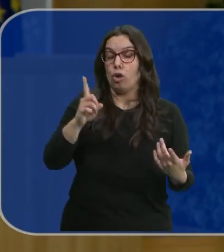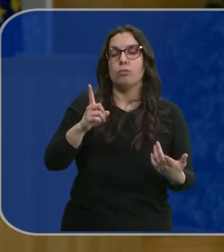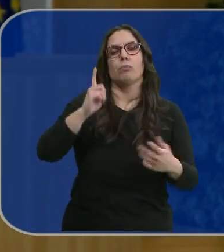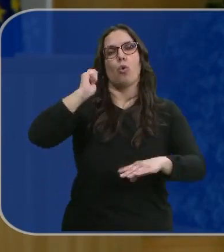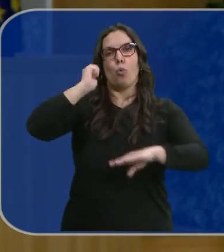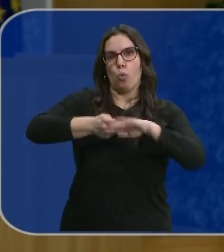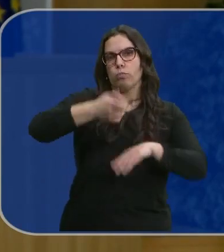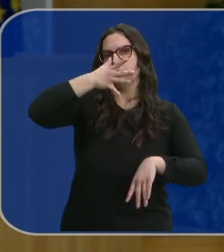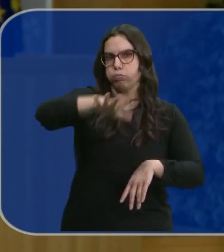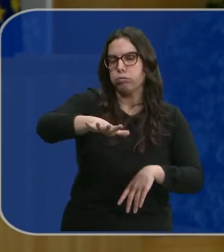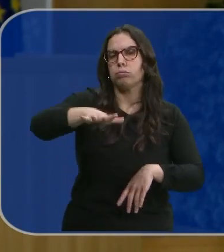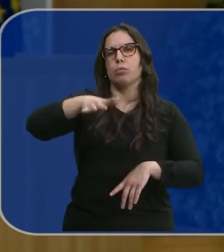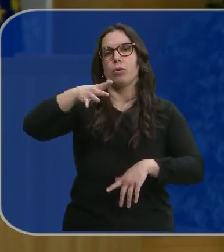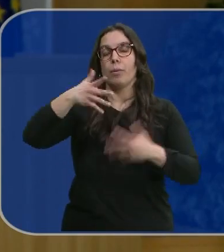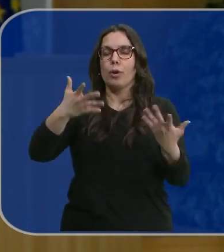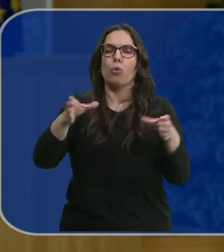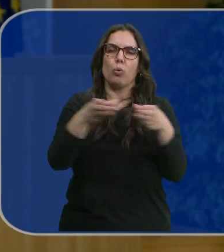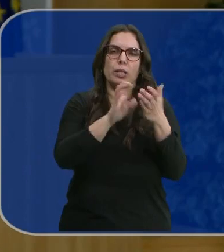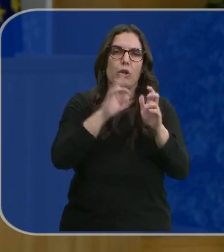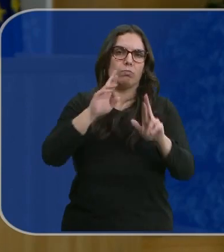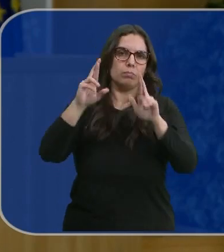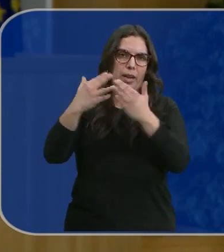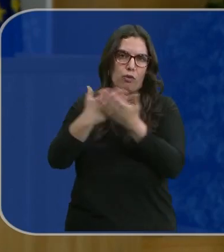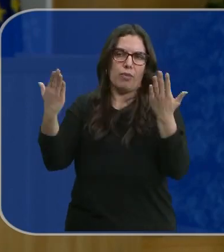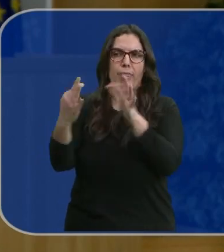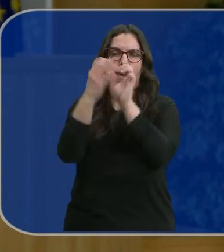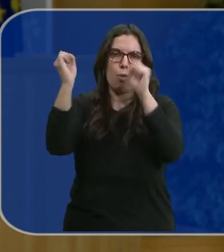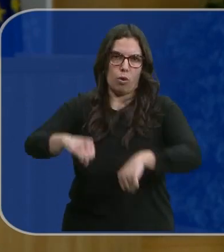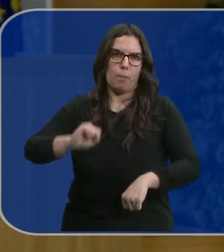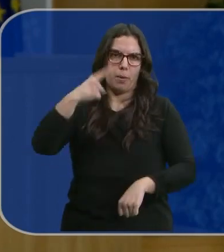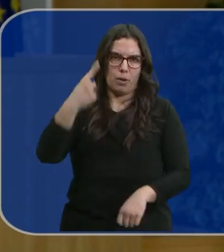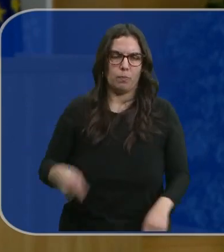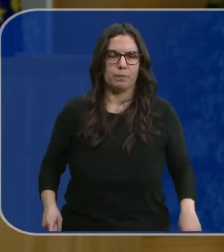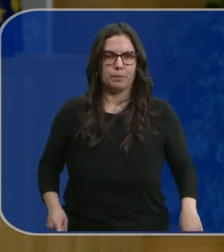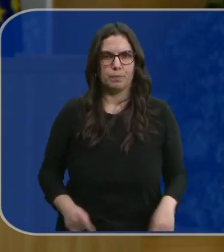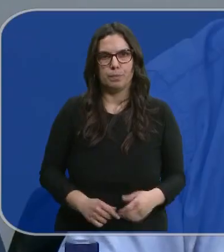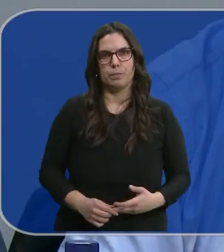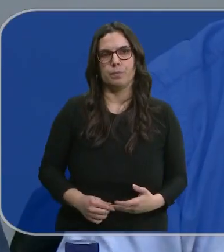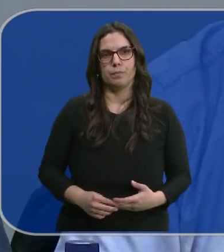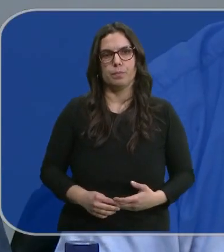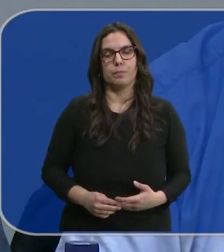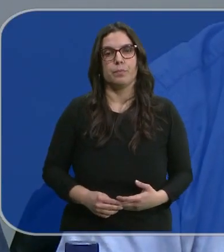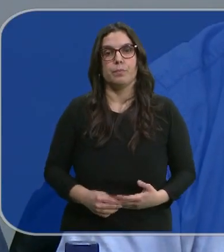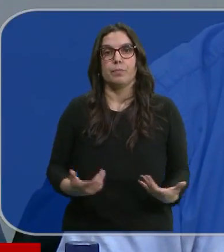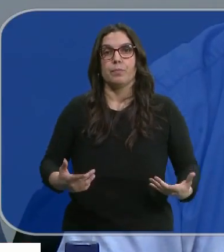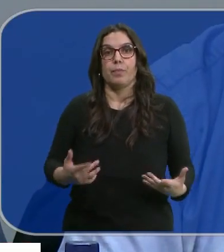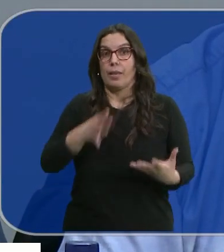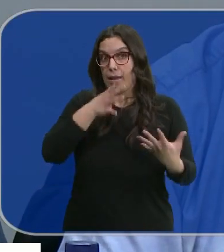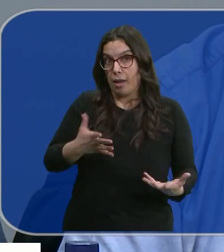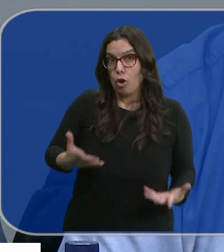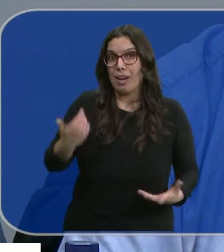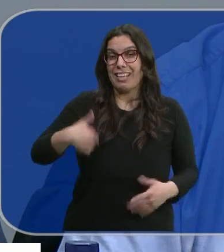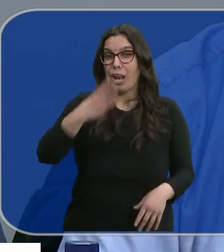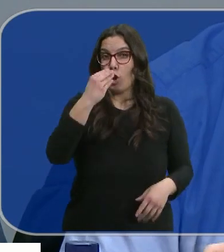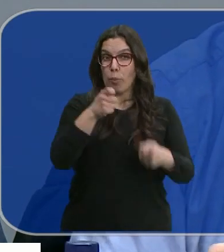judicial y la administrativa, pero la Junta confía en antes llegar a un consenso. A día de hoy podemos decir que han